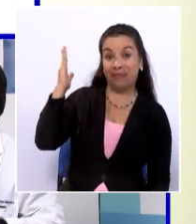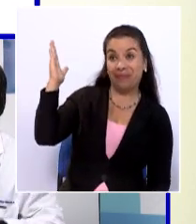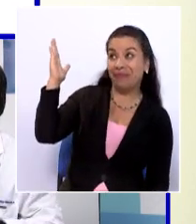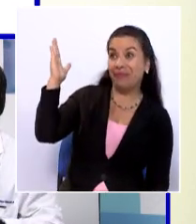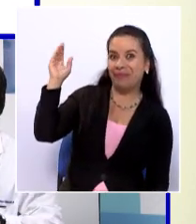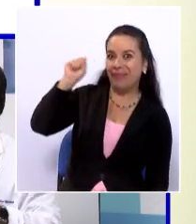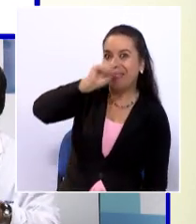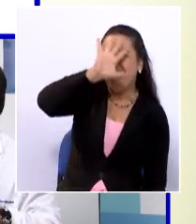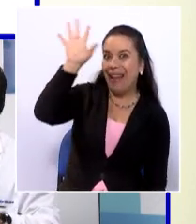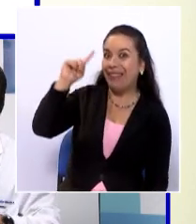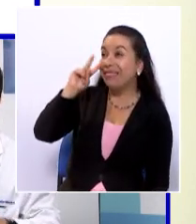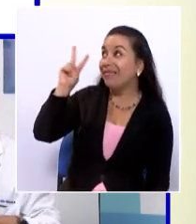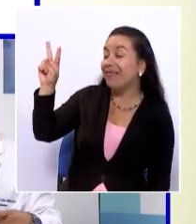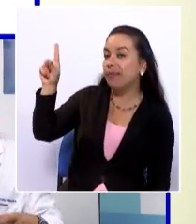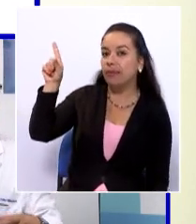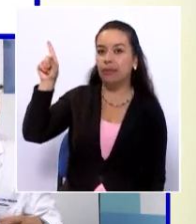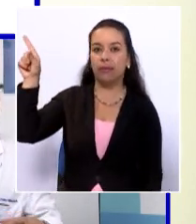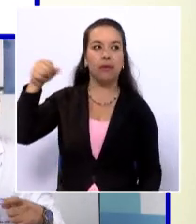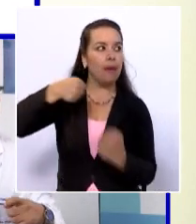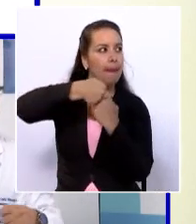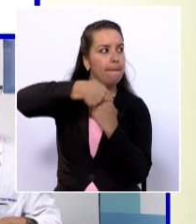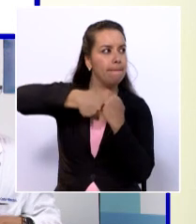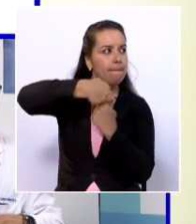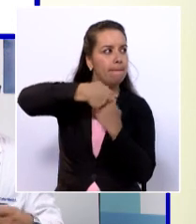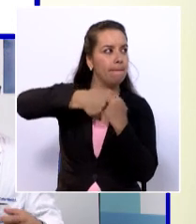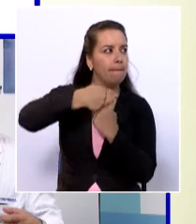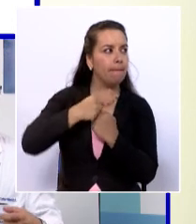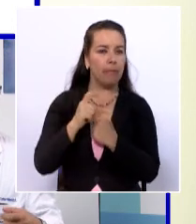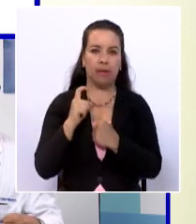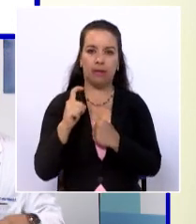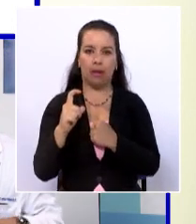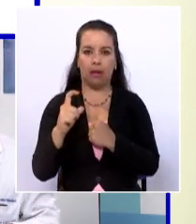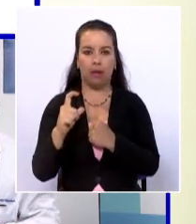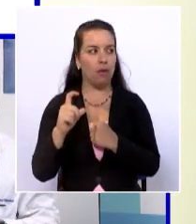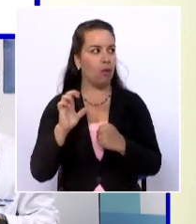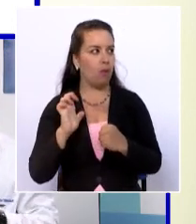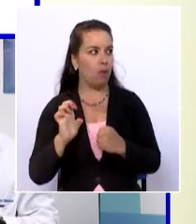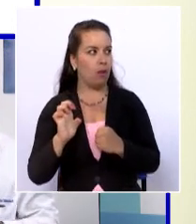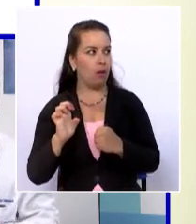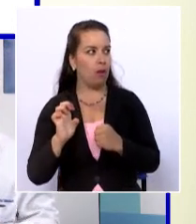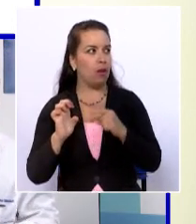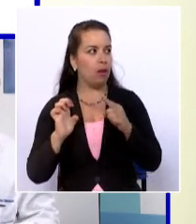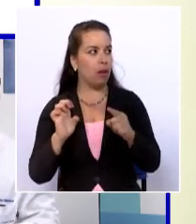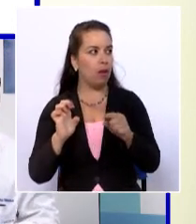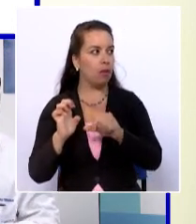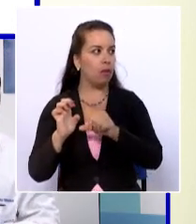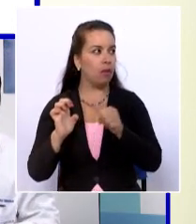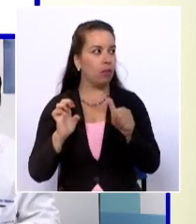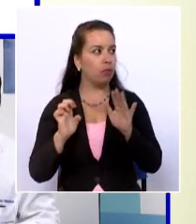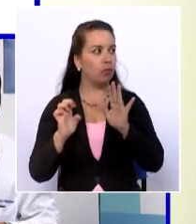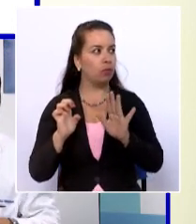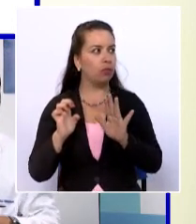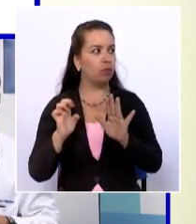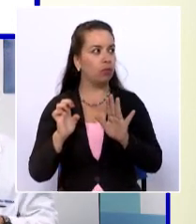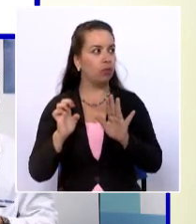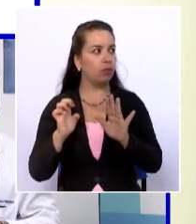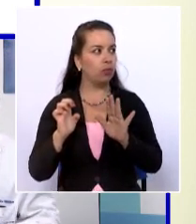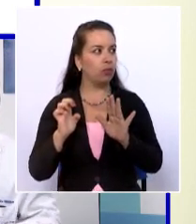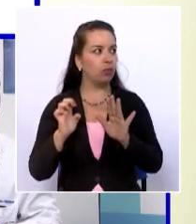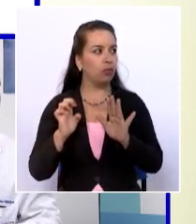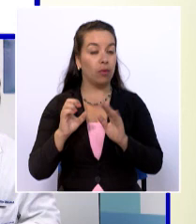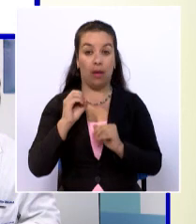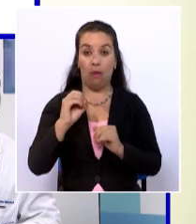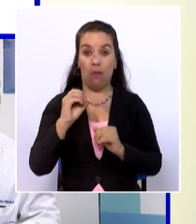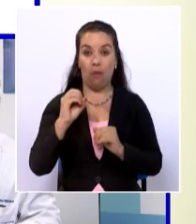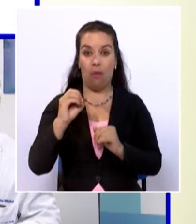puede ver claramente el menisco externo tiene forma de s oe y el interno tiene en forma o